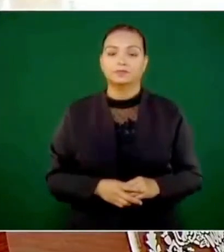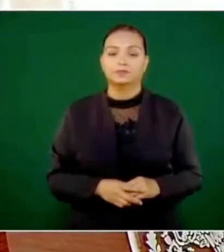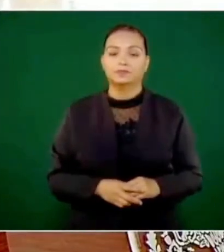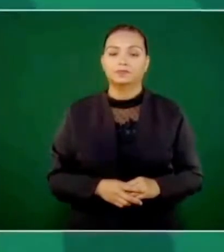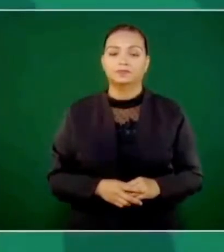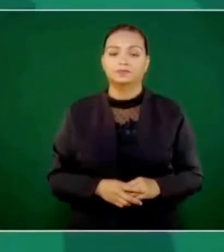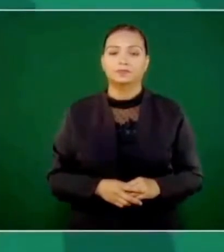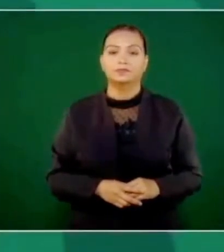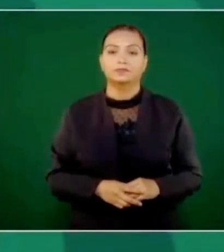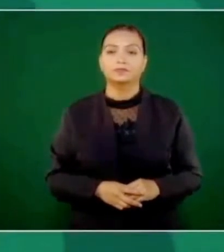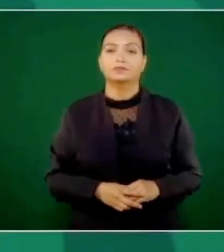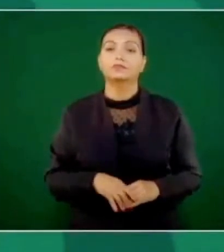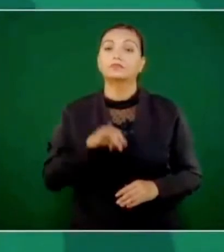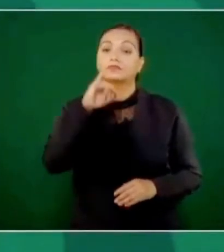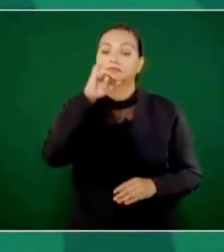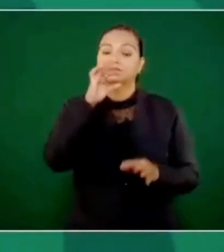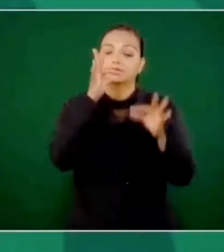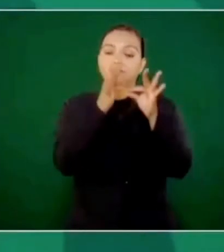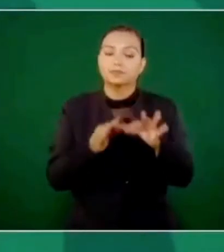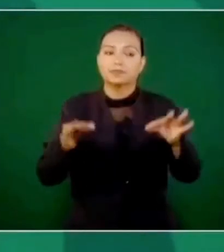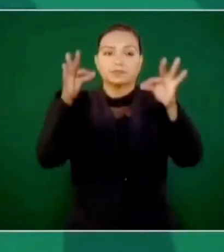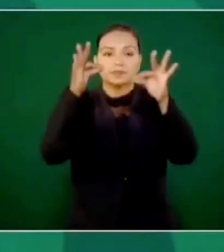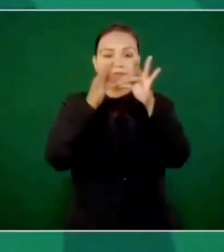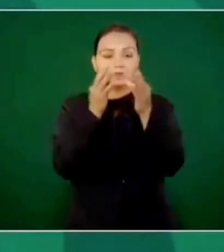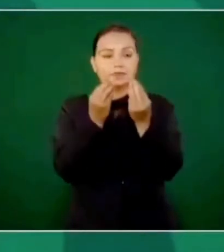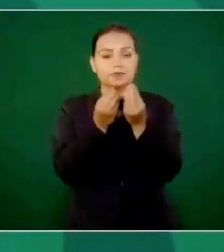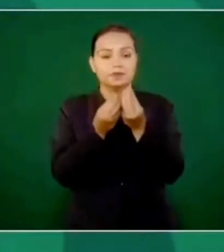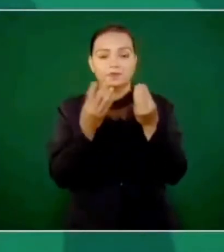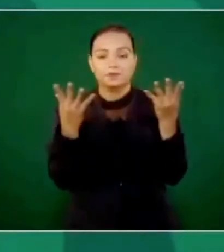Entonces, sí es muy importante